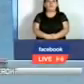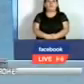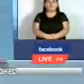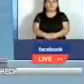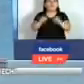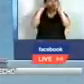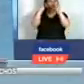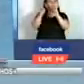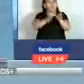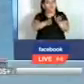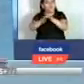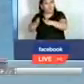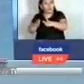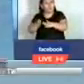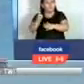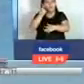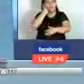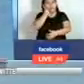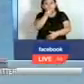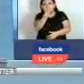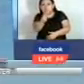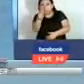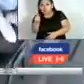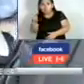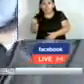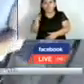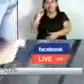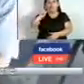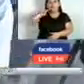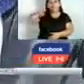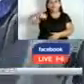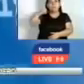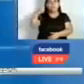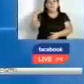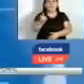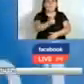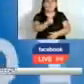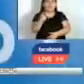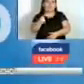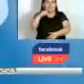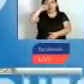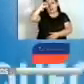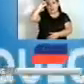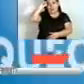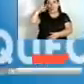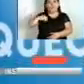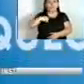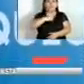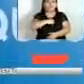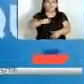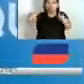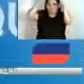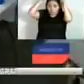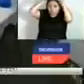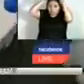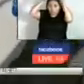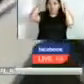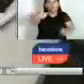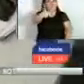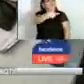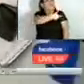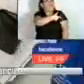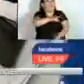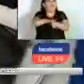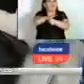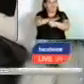En otros temas, cada día un promedio de 2.000 miembros del personal de salud de primera línea reciben la vacuna contra el COVID-19 en el país.